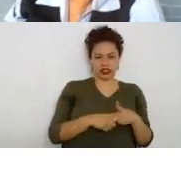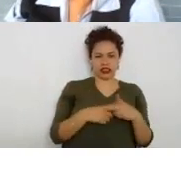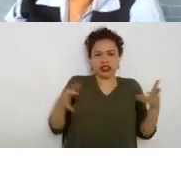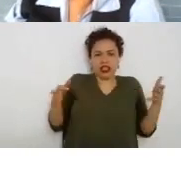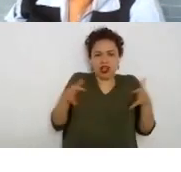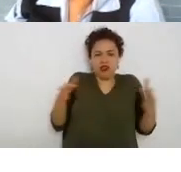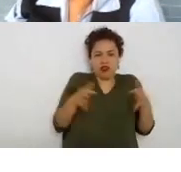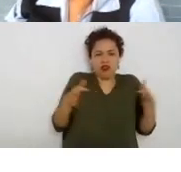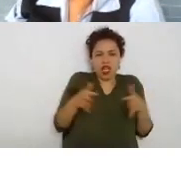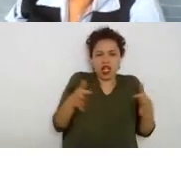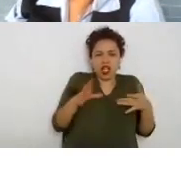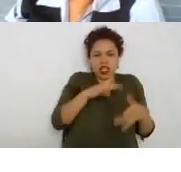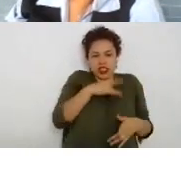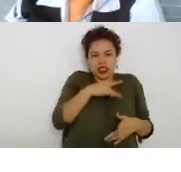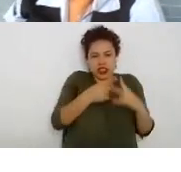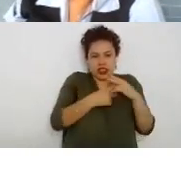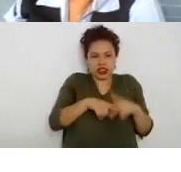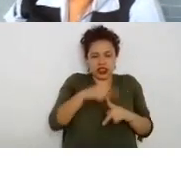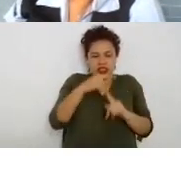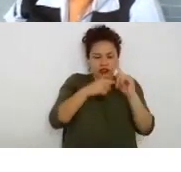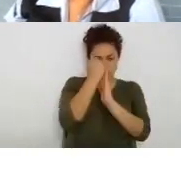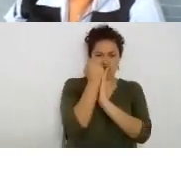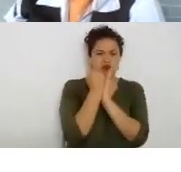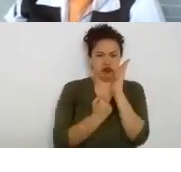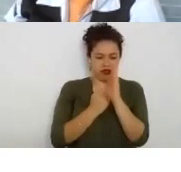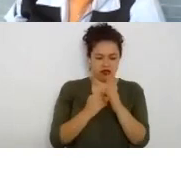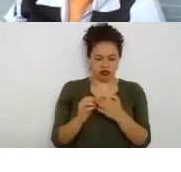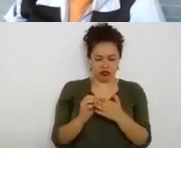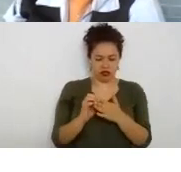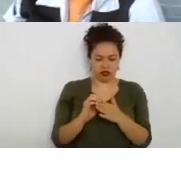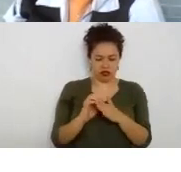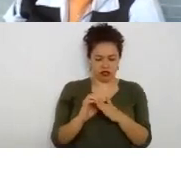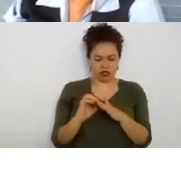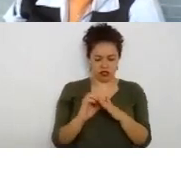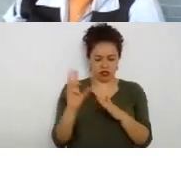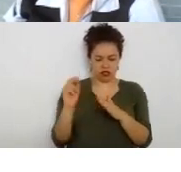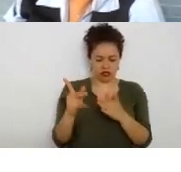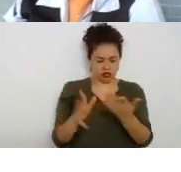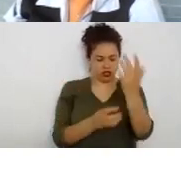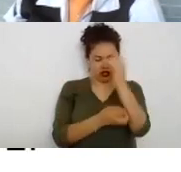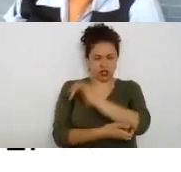¿de acuerdo? ¿Por qué? Porque la temperatura está bajando demasiado. ¿Ok?